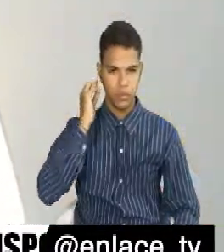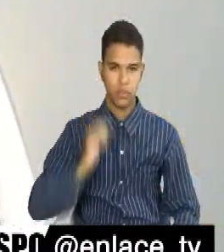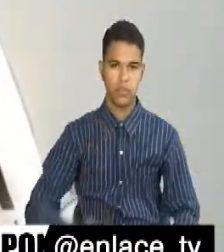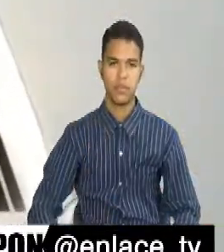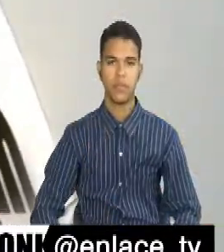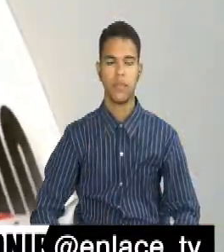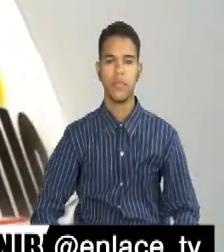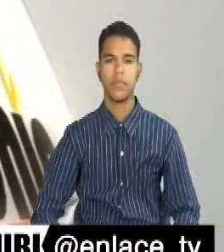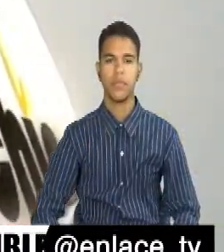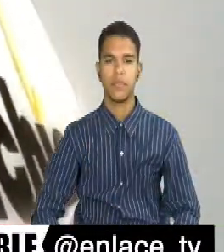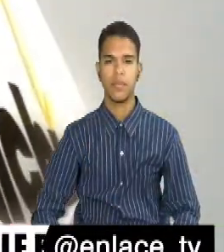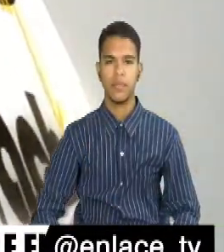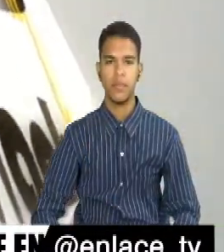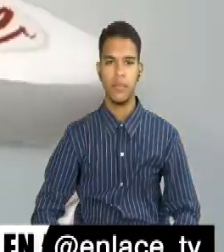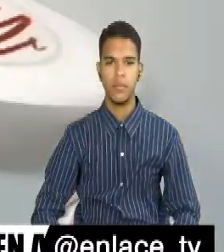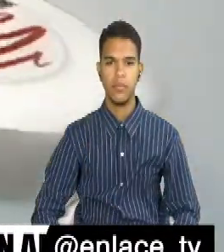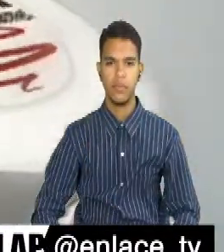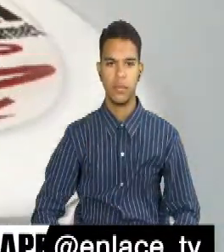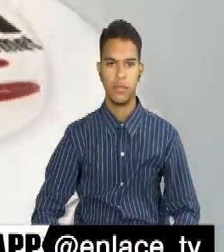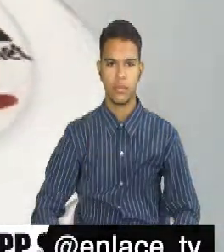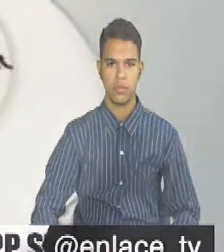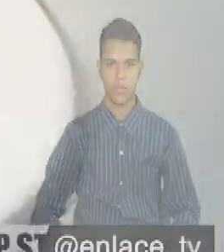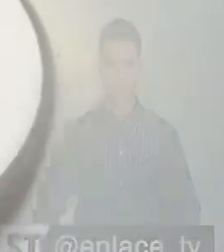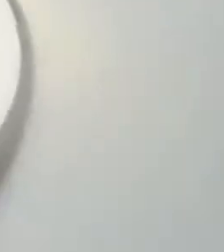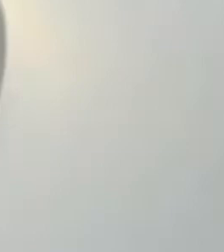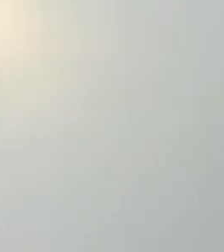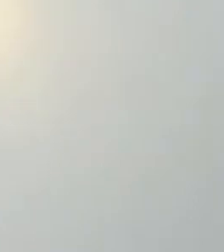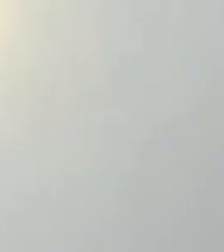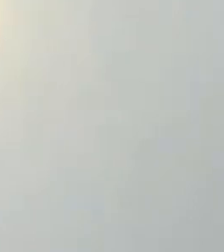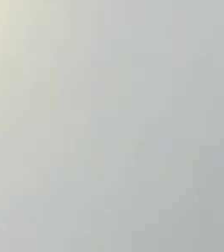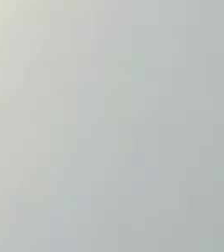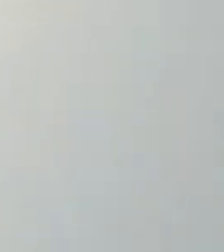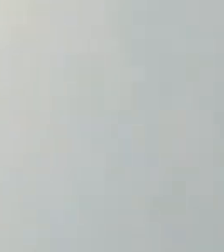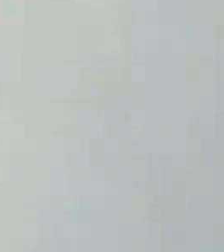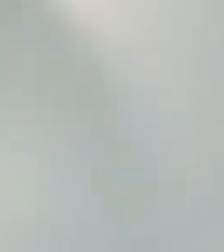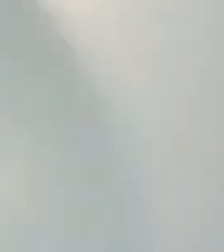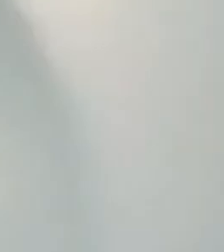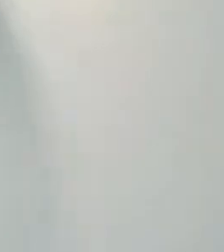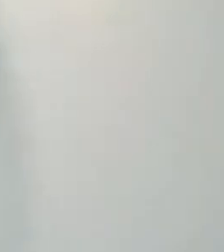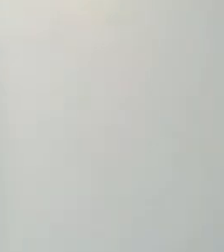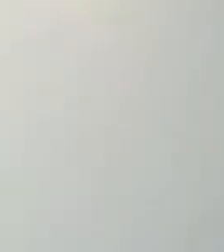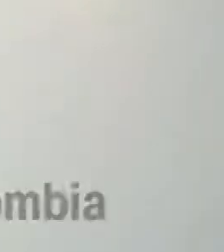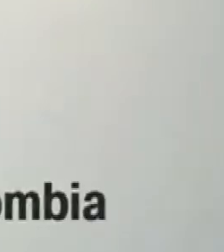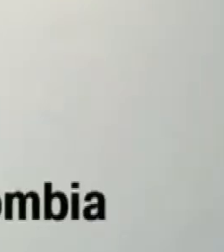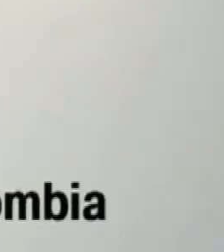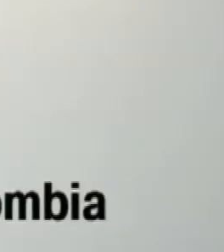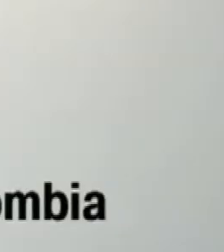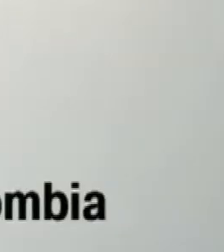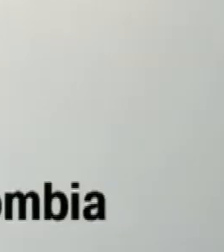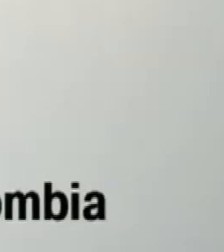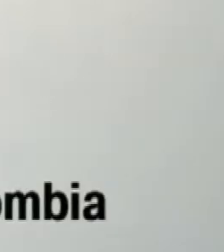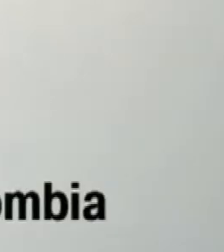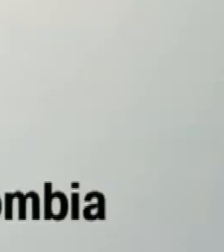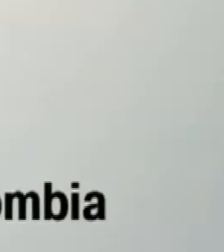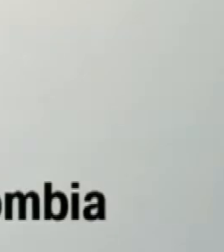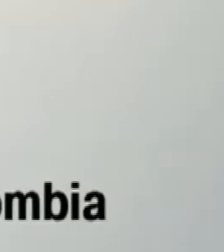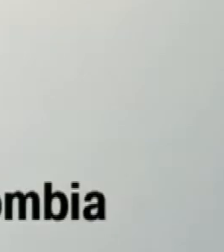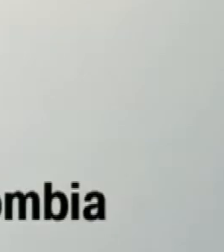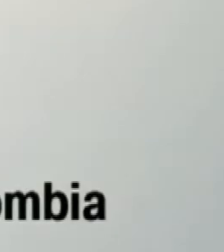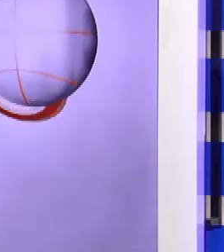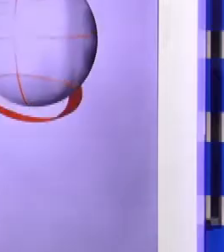Hasta aquí los deportes, con el patrocinio de Restaurante El Machín Gourmet, ahora en su nueva sede en el barrio Colombia.